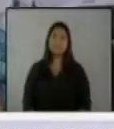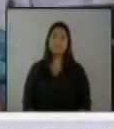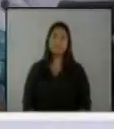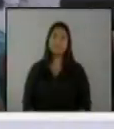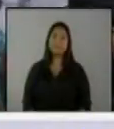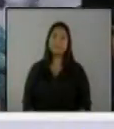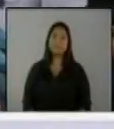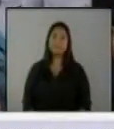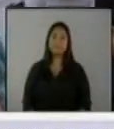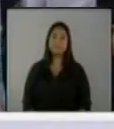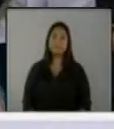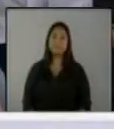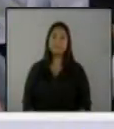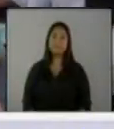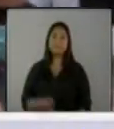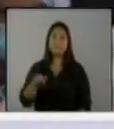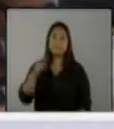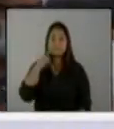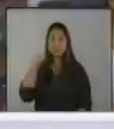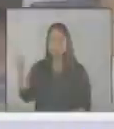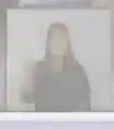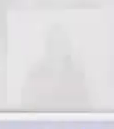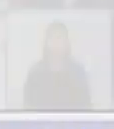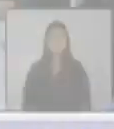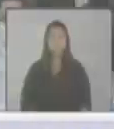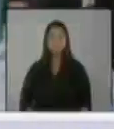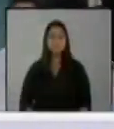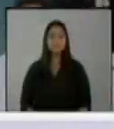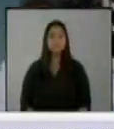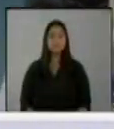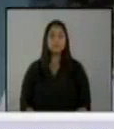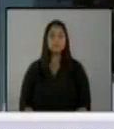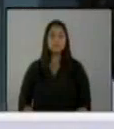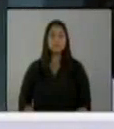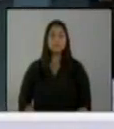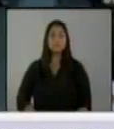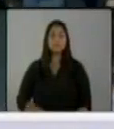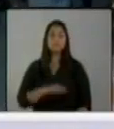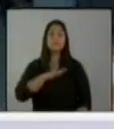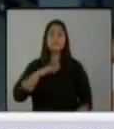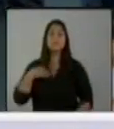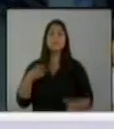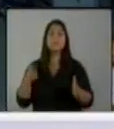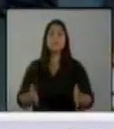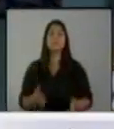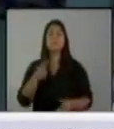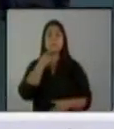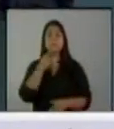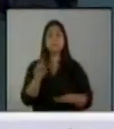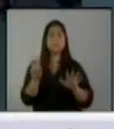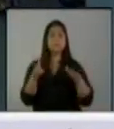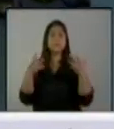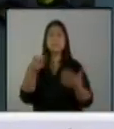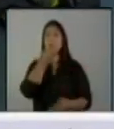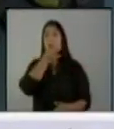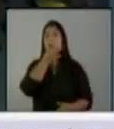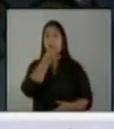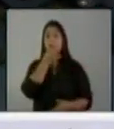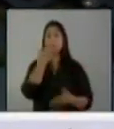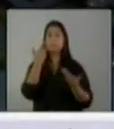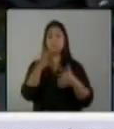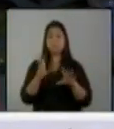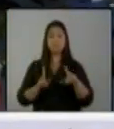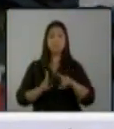de estudiantes de preprimaria y primaria del país. La ministra me dice, el 17 de agosto vamos a inaugurar